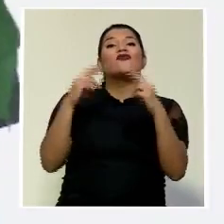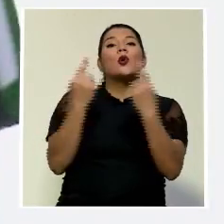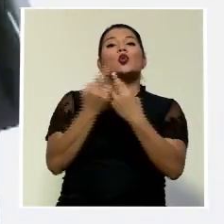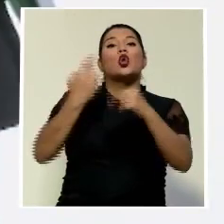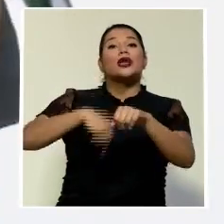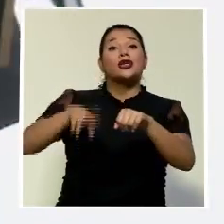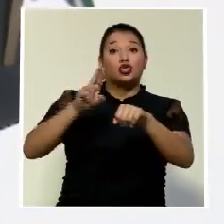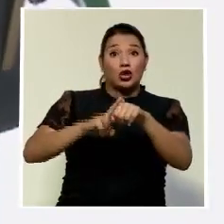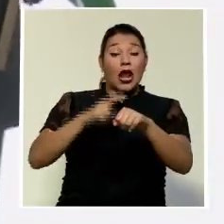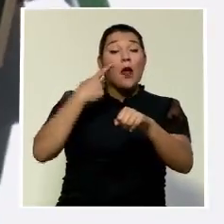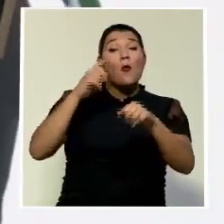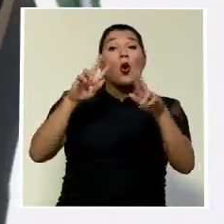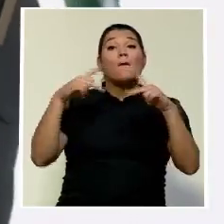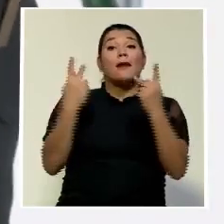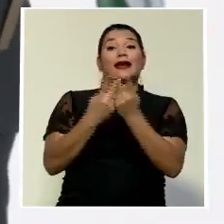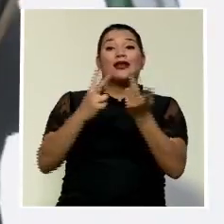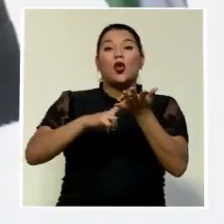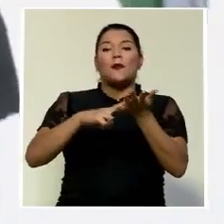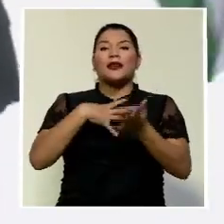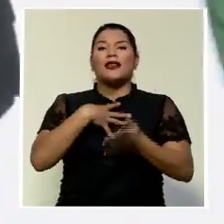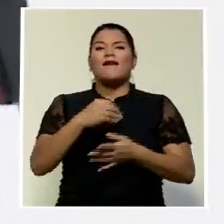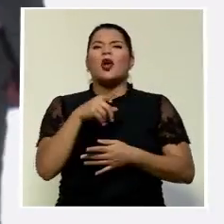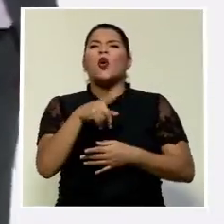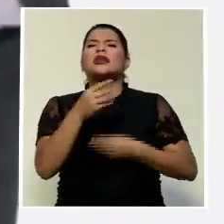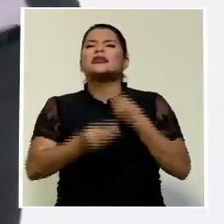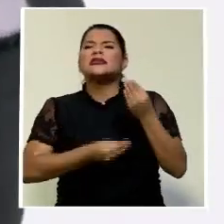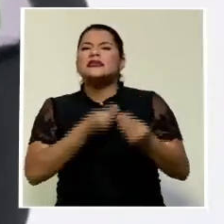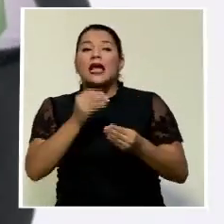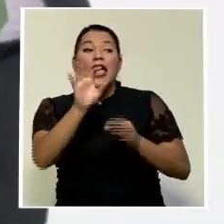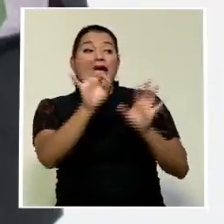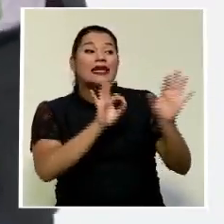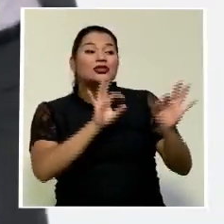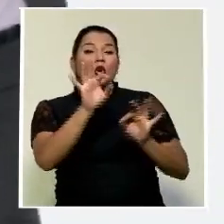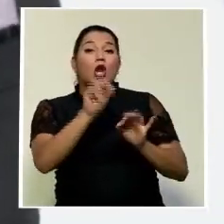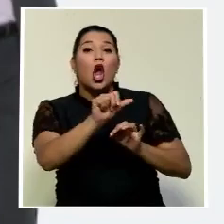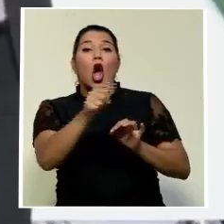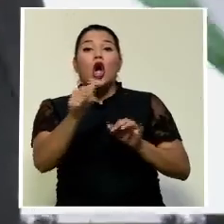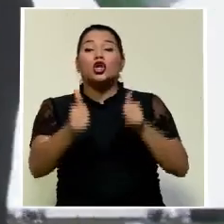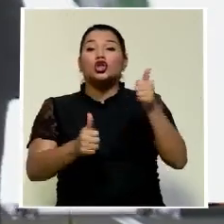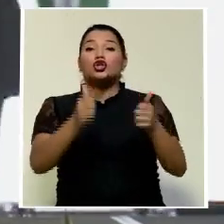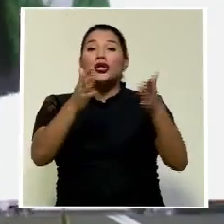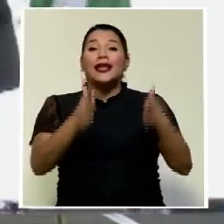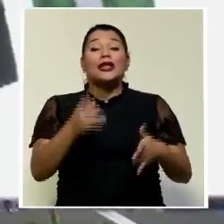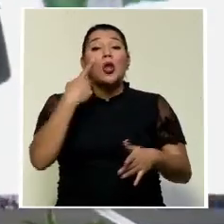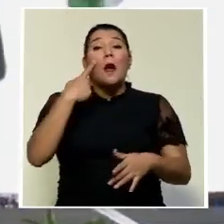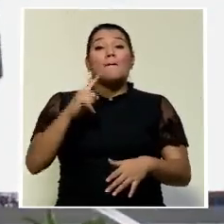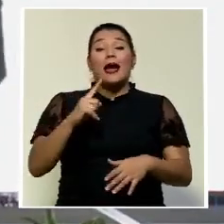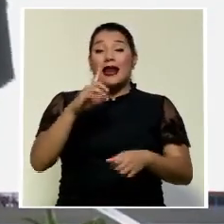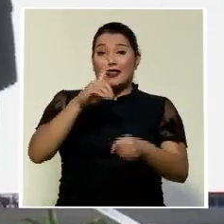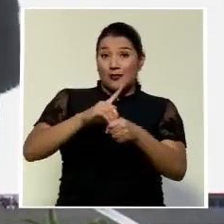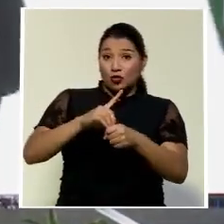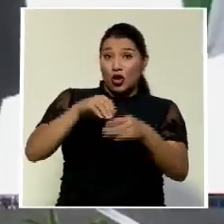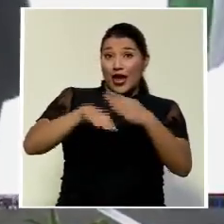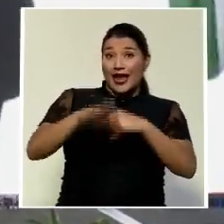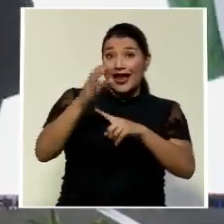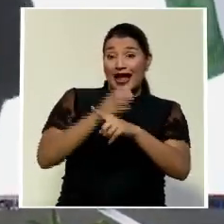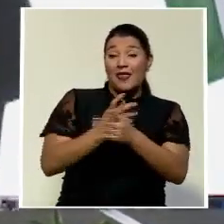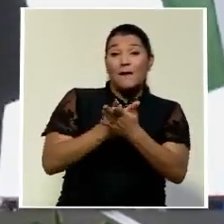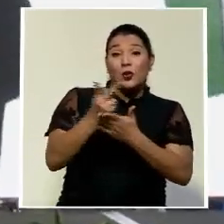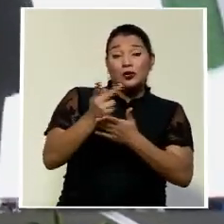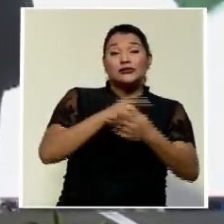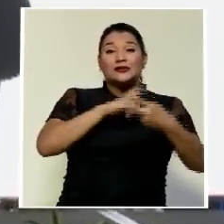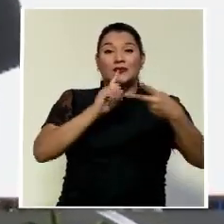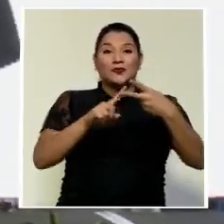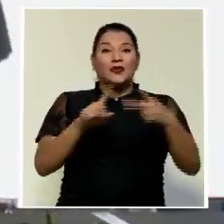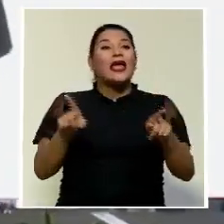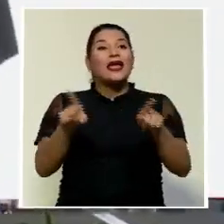Partido Liberación Nacional, donde se elegirán el resto de candidatos a diputados en todas las provincias y se ratificarán